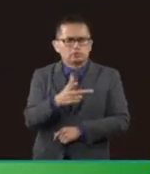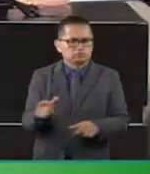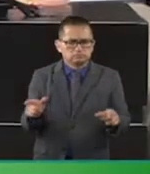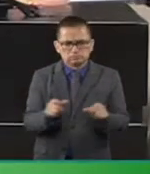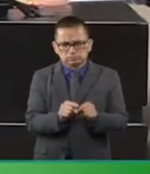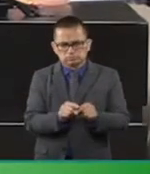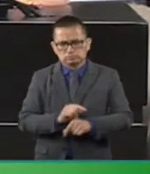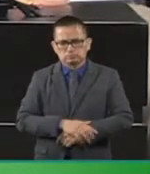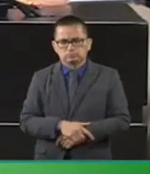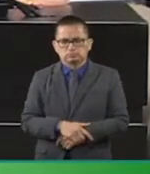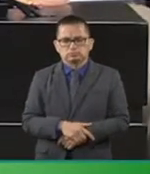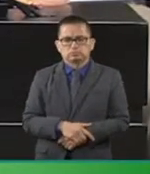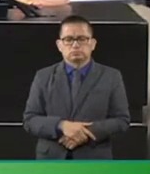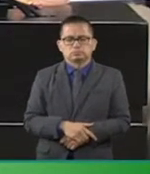cuanto Muchas gracias